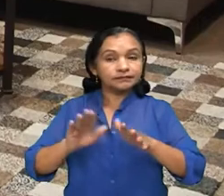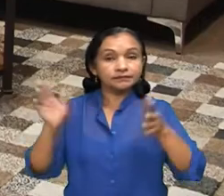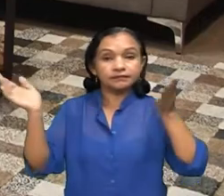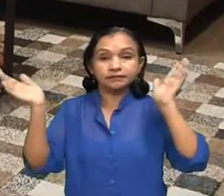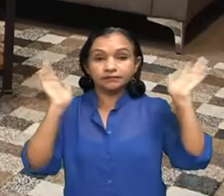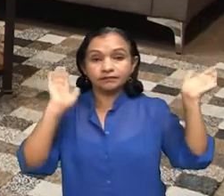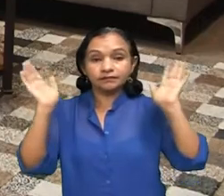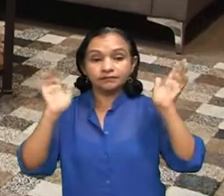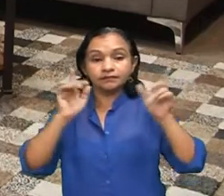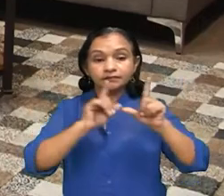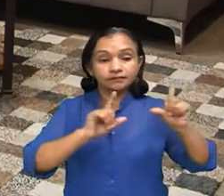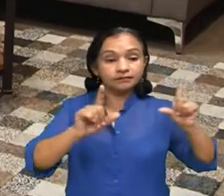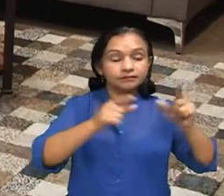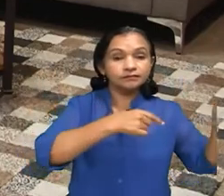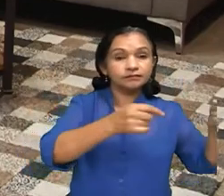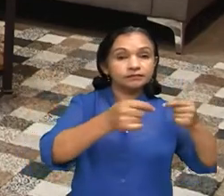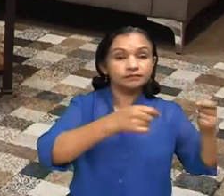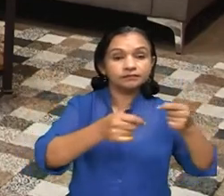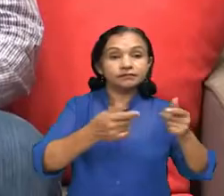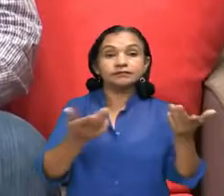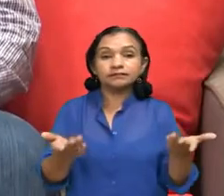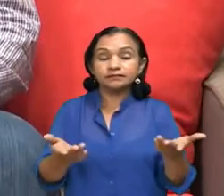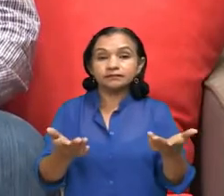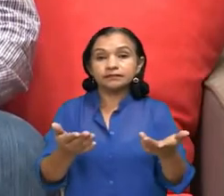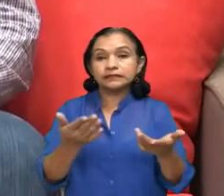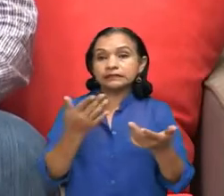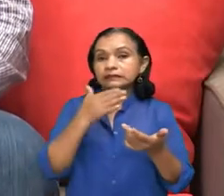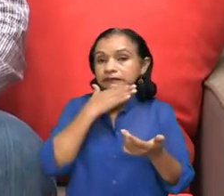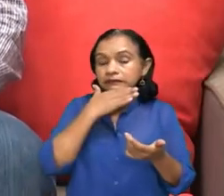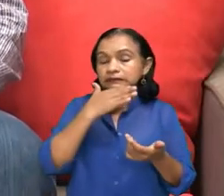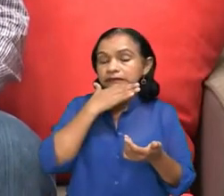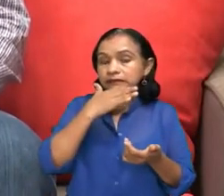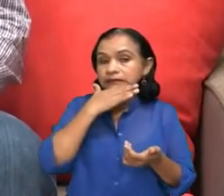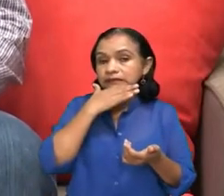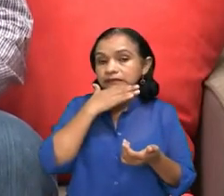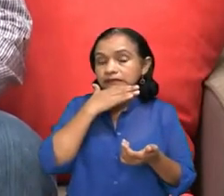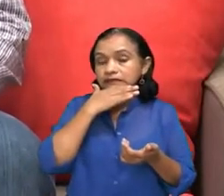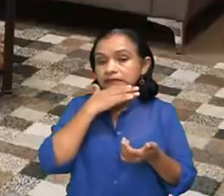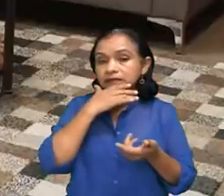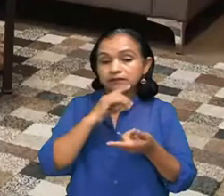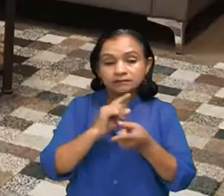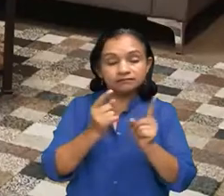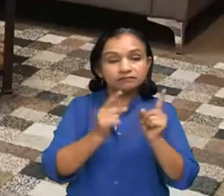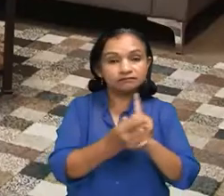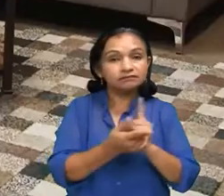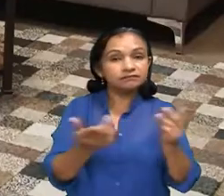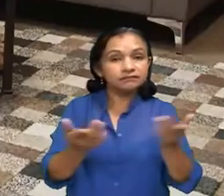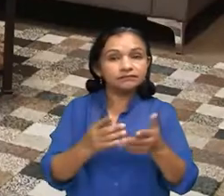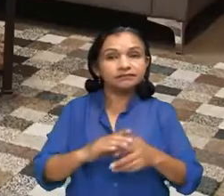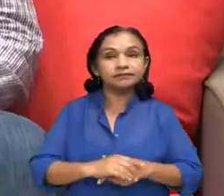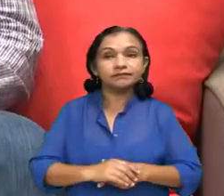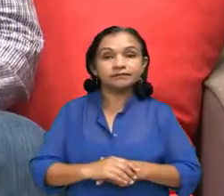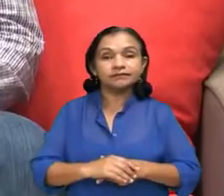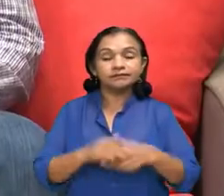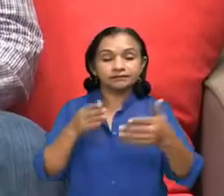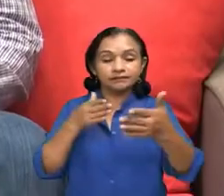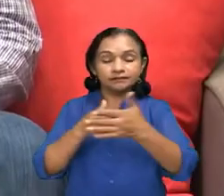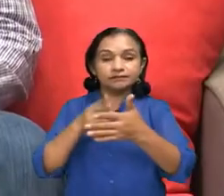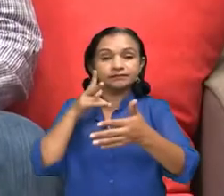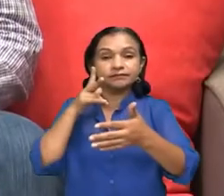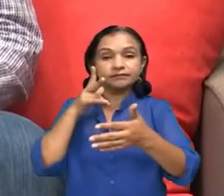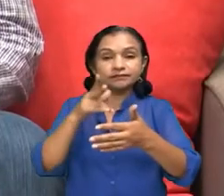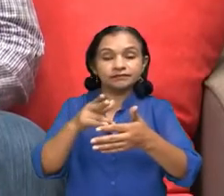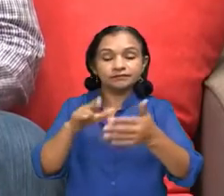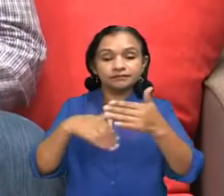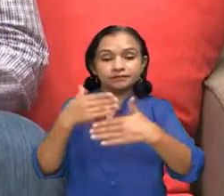o unos espacios comerciales bastante agresivos, bastante dinámicos y bastante cambiantes. Sí. Tenemos que hacer una breve